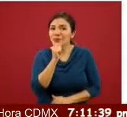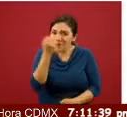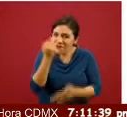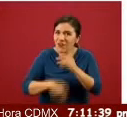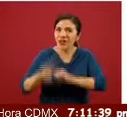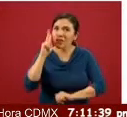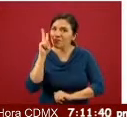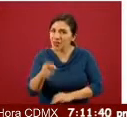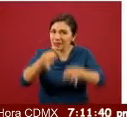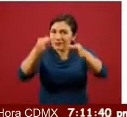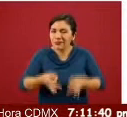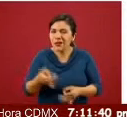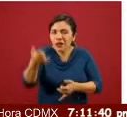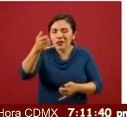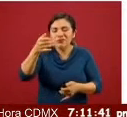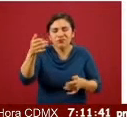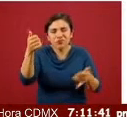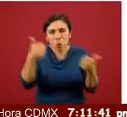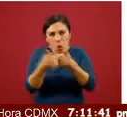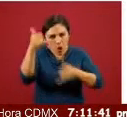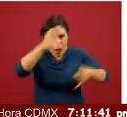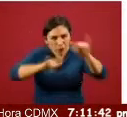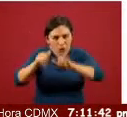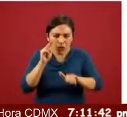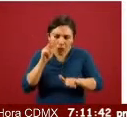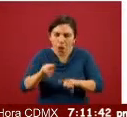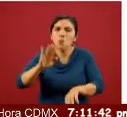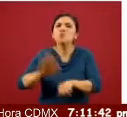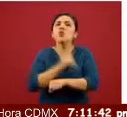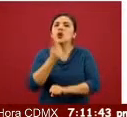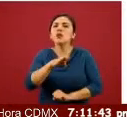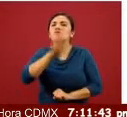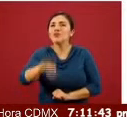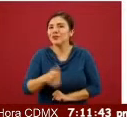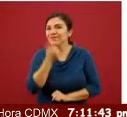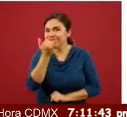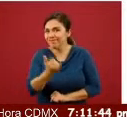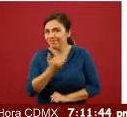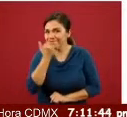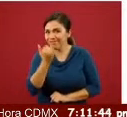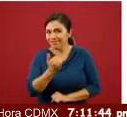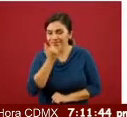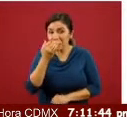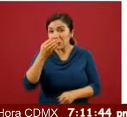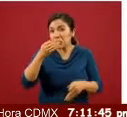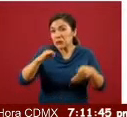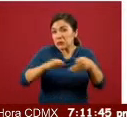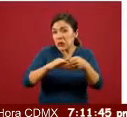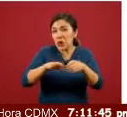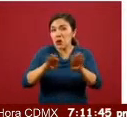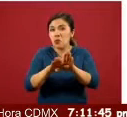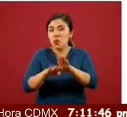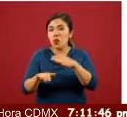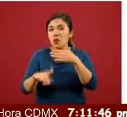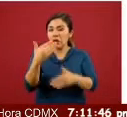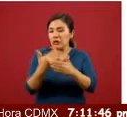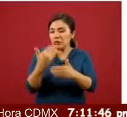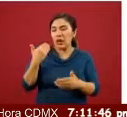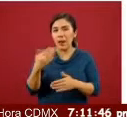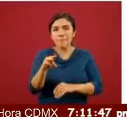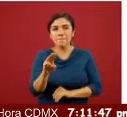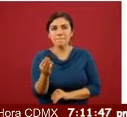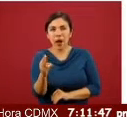un resultado de laboratorio. Ya decíamos que aproximadamente hasta la quincena de mayo teníamos una